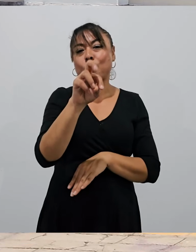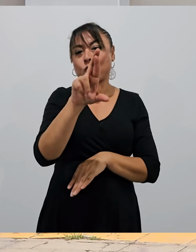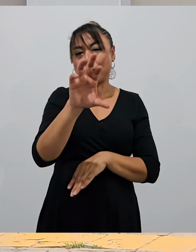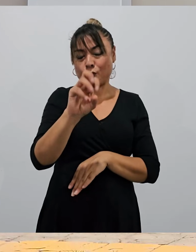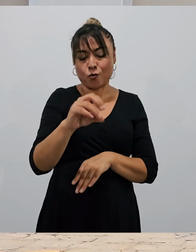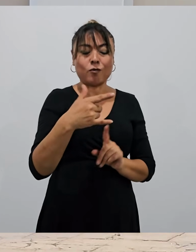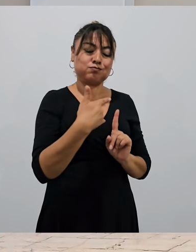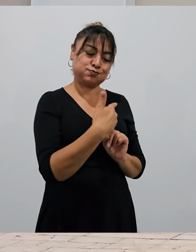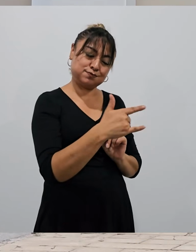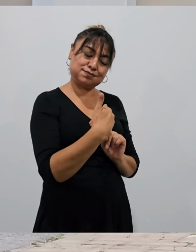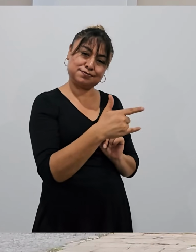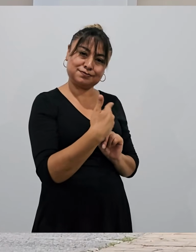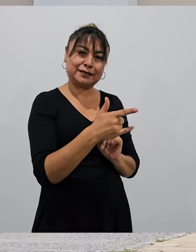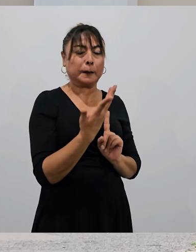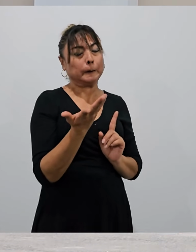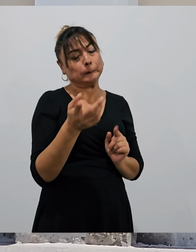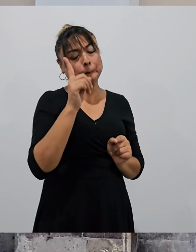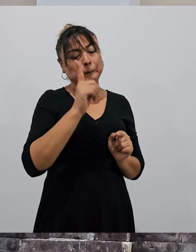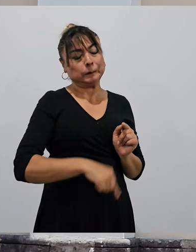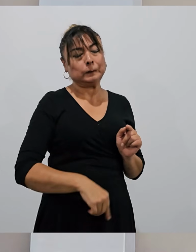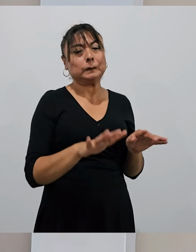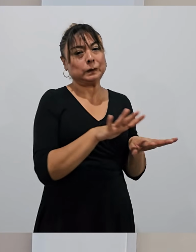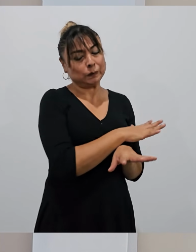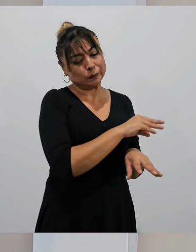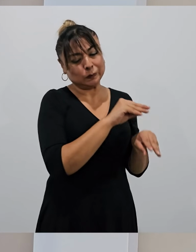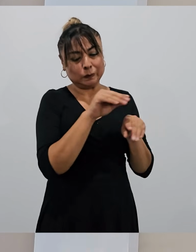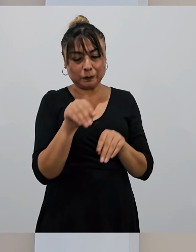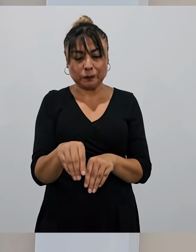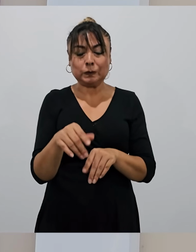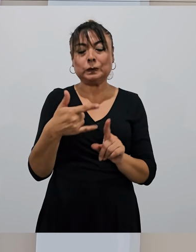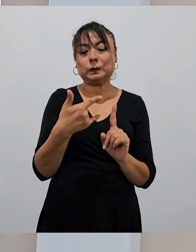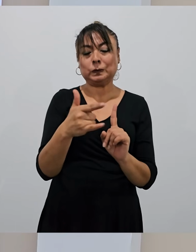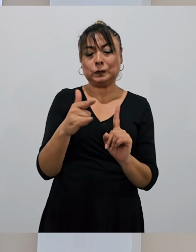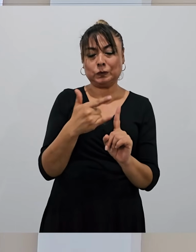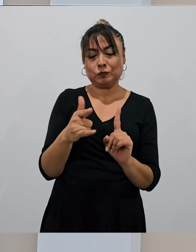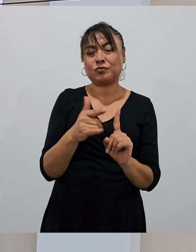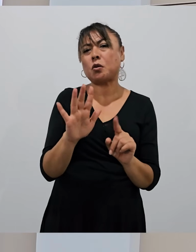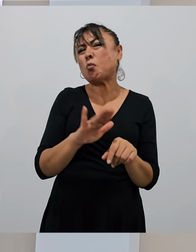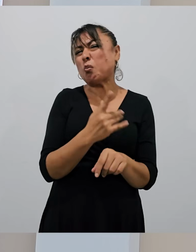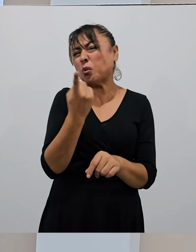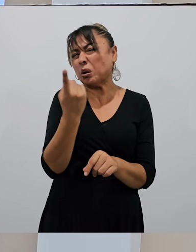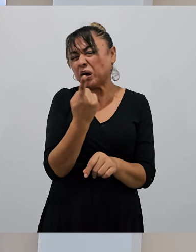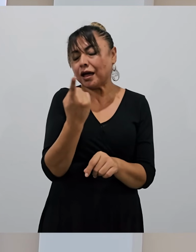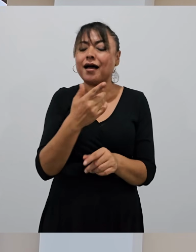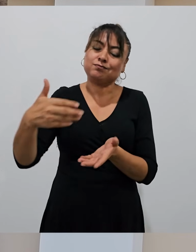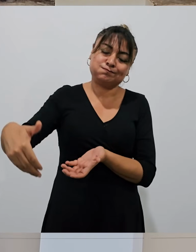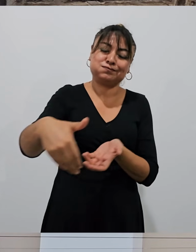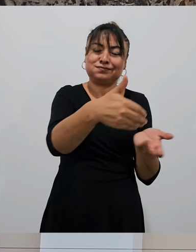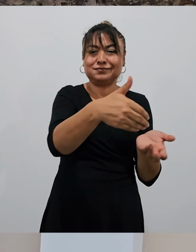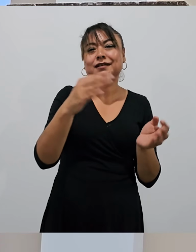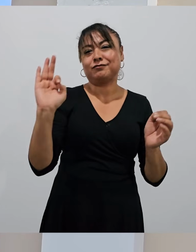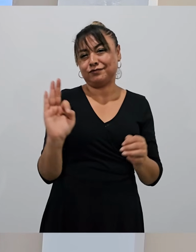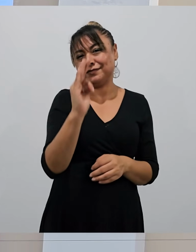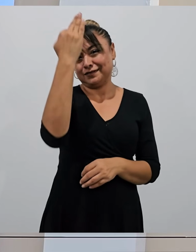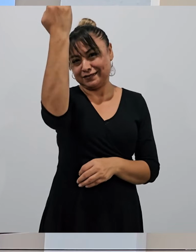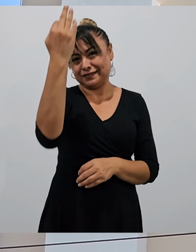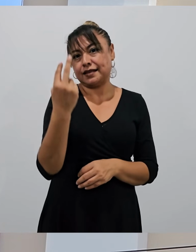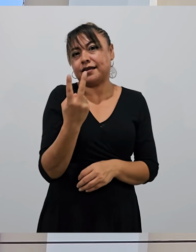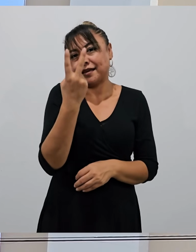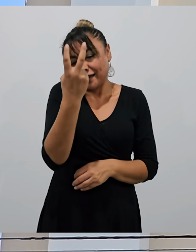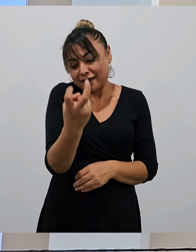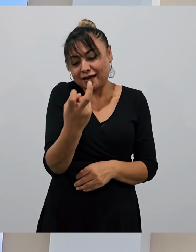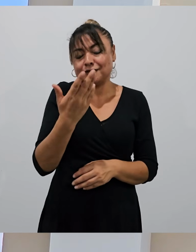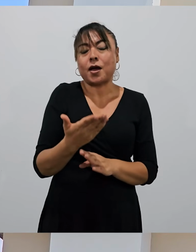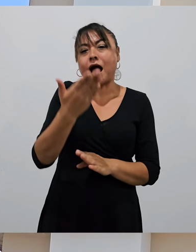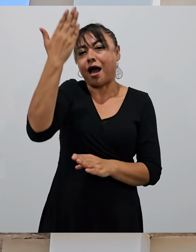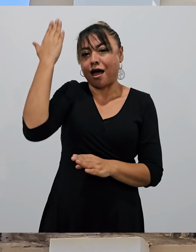sobre la fachada norte se colocó ahí debido a la creación de la calzada del Federalismo. Asimismo, el óculo de la fachada norte no existía originalmente,